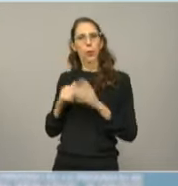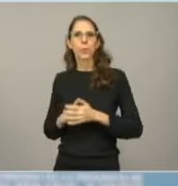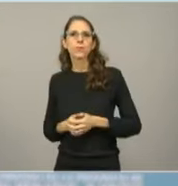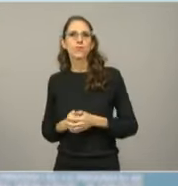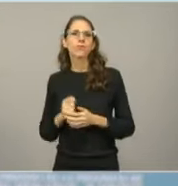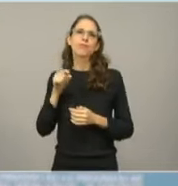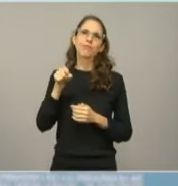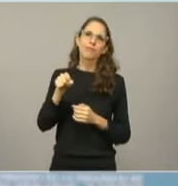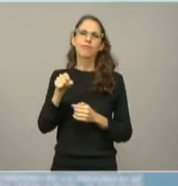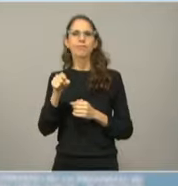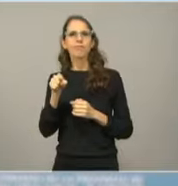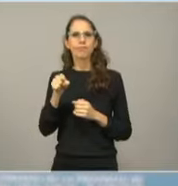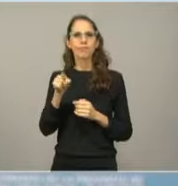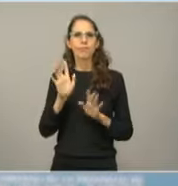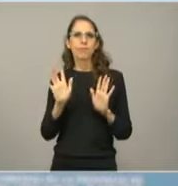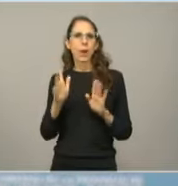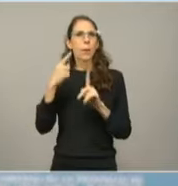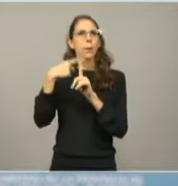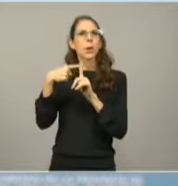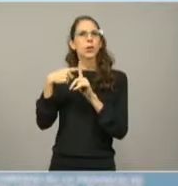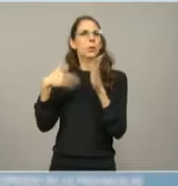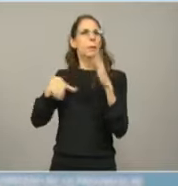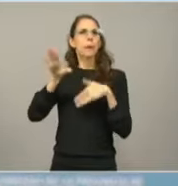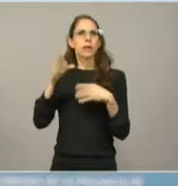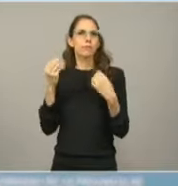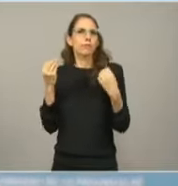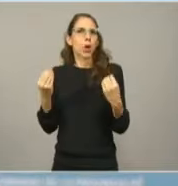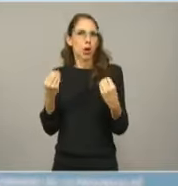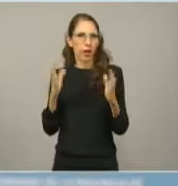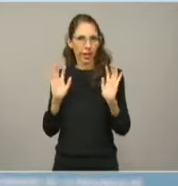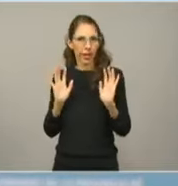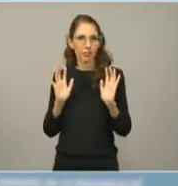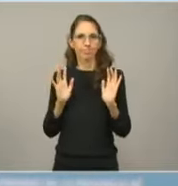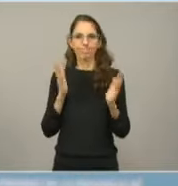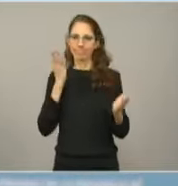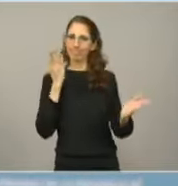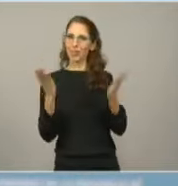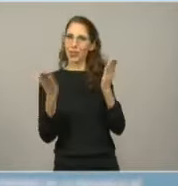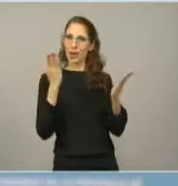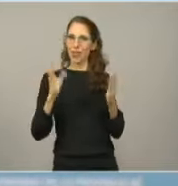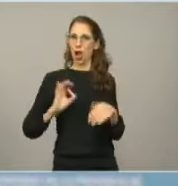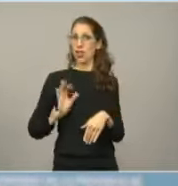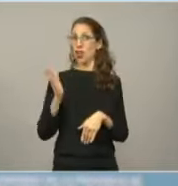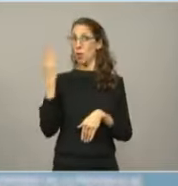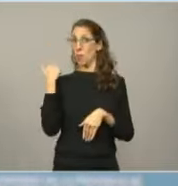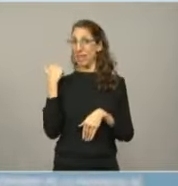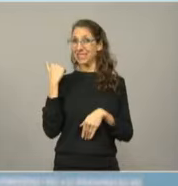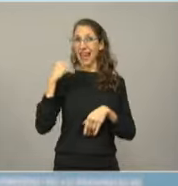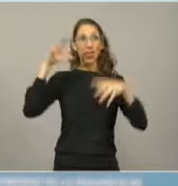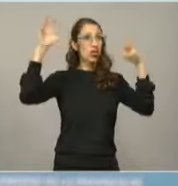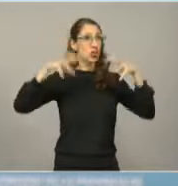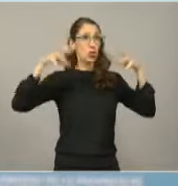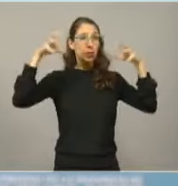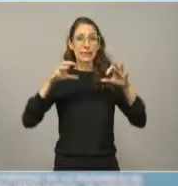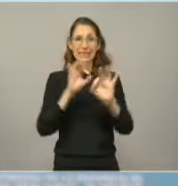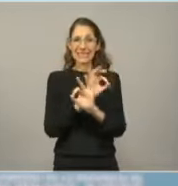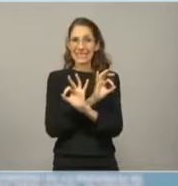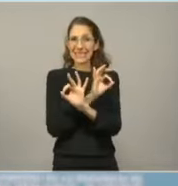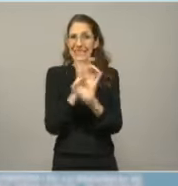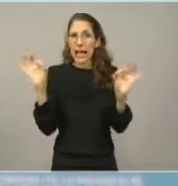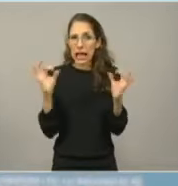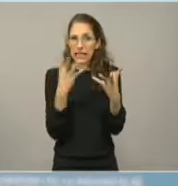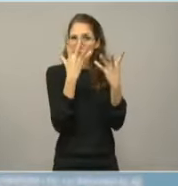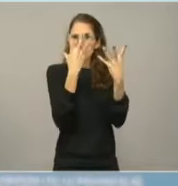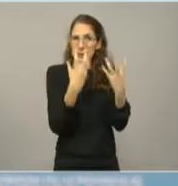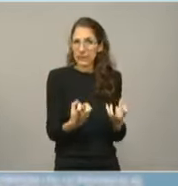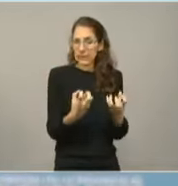o eh específicamente porque estamos comparando contra el año pasado que fue un año de sequía el peor año uno de